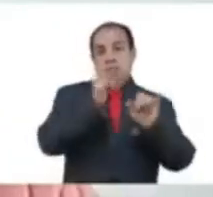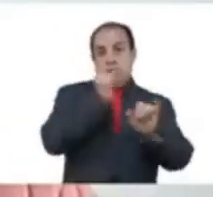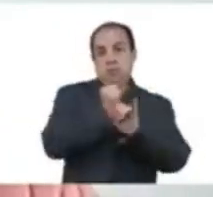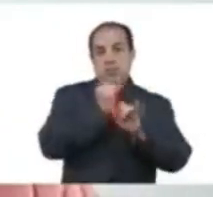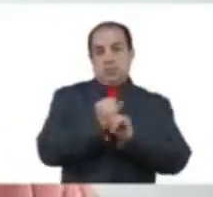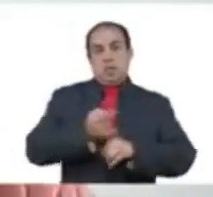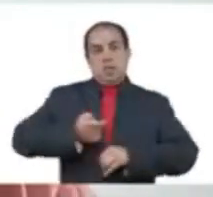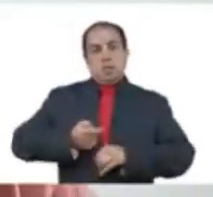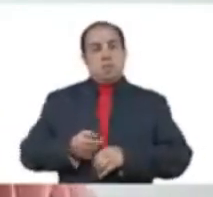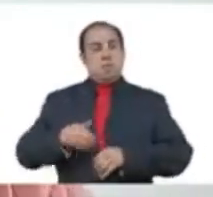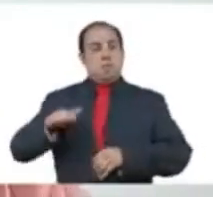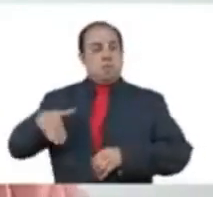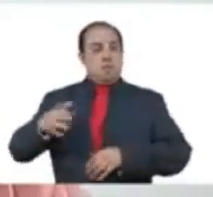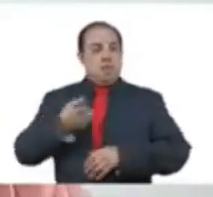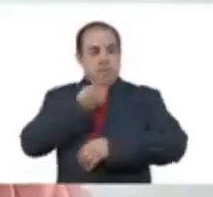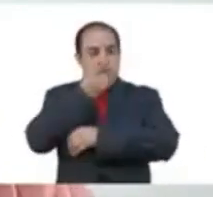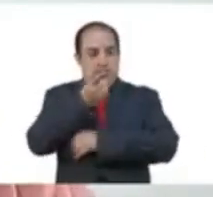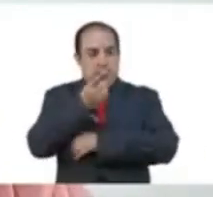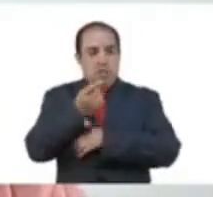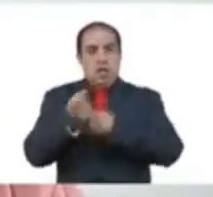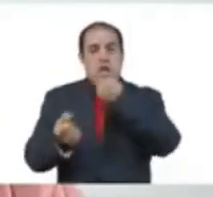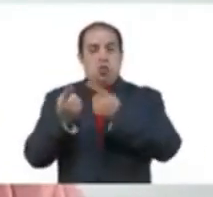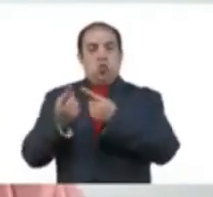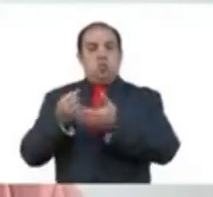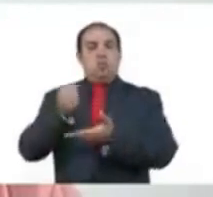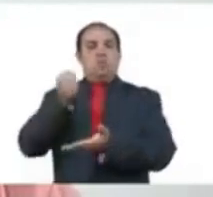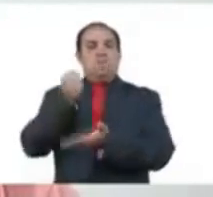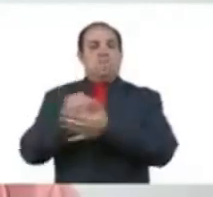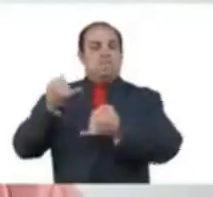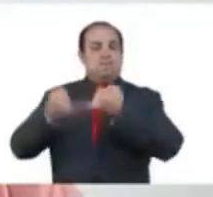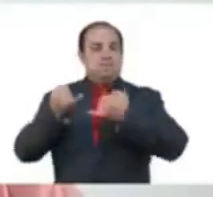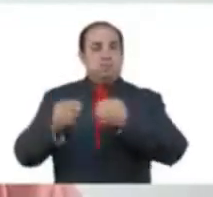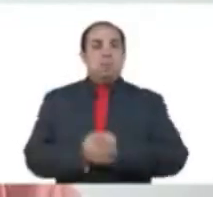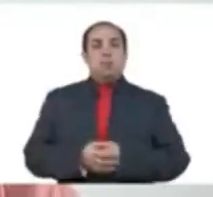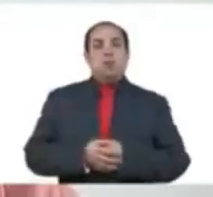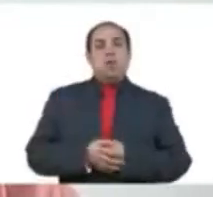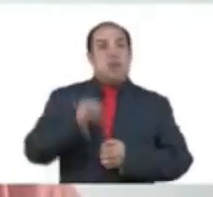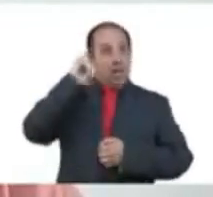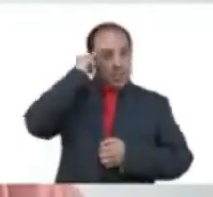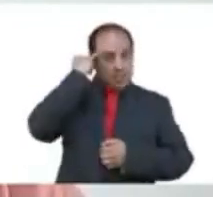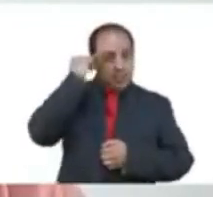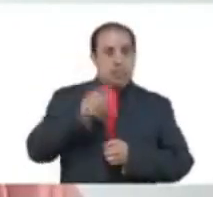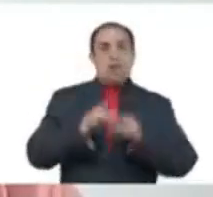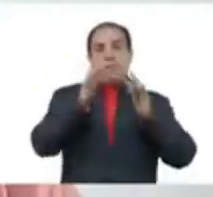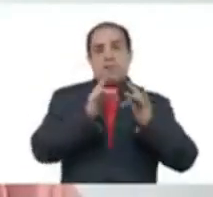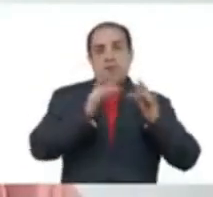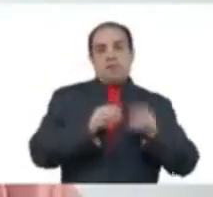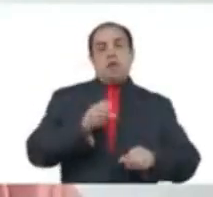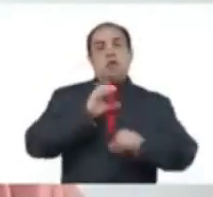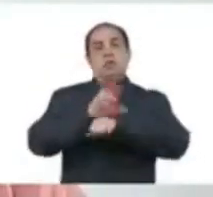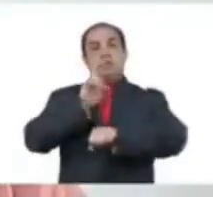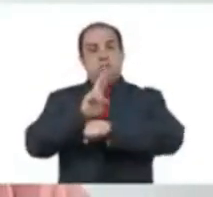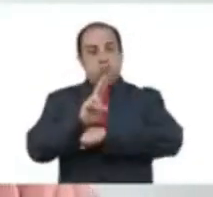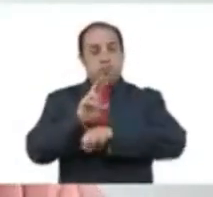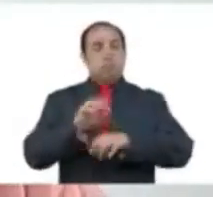principio, sé de algunos casos en los que algunas cortes judiciales, en Kerala, en India, en Francia, en Costa Rica, me parece